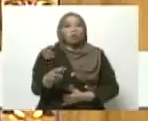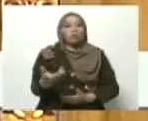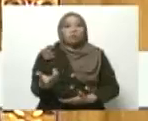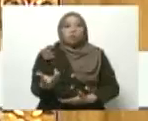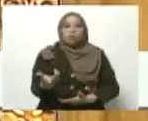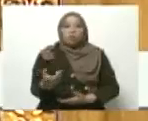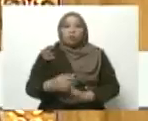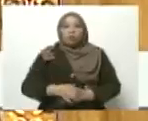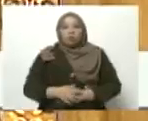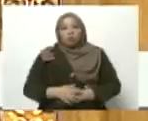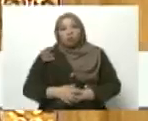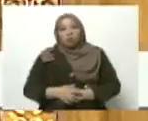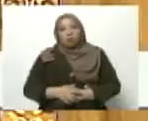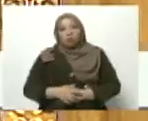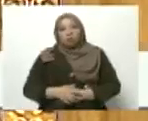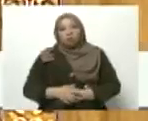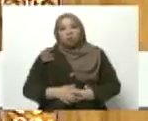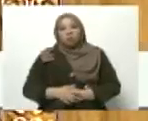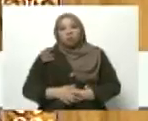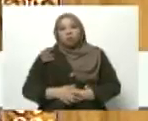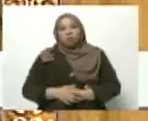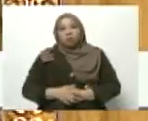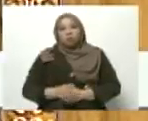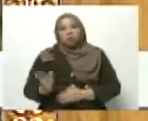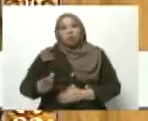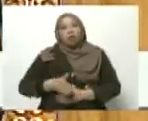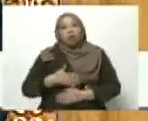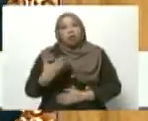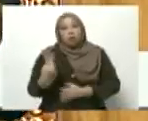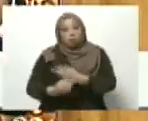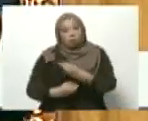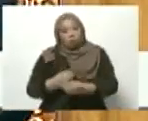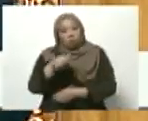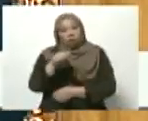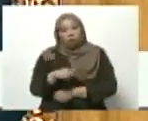así. Y luego, después de fracasar